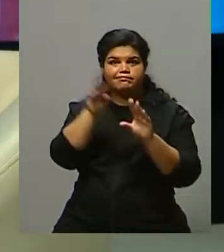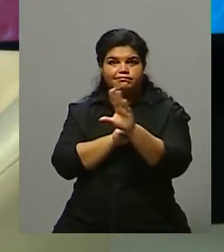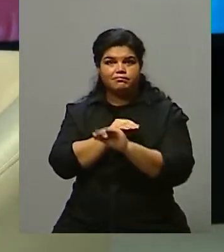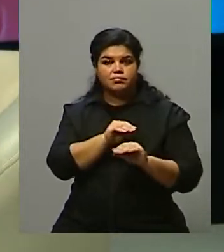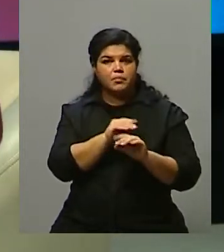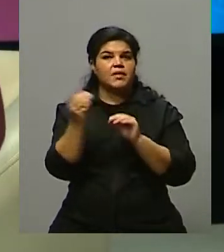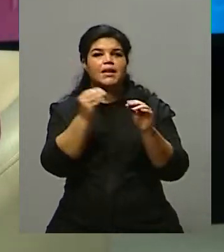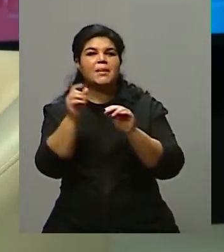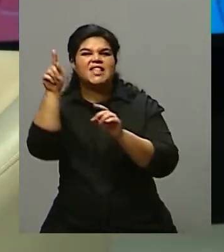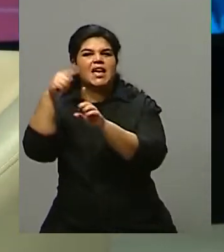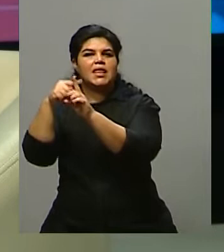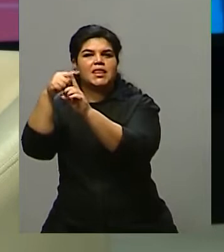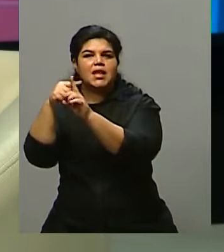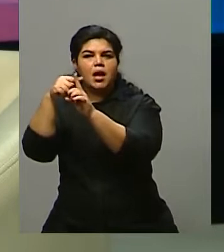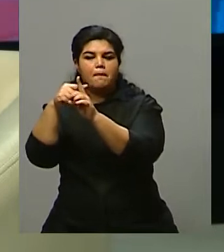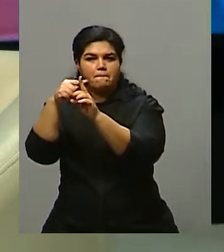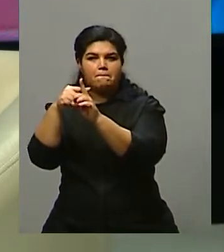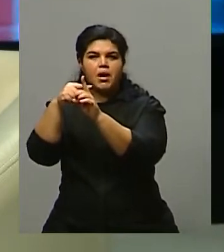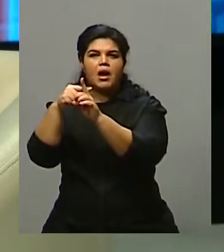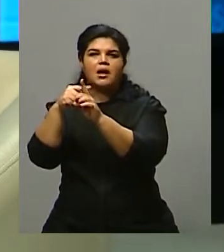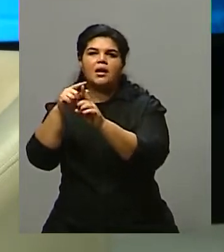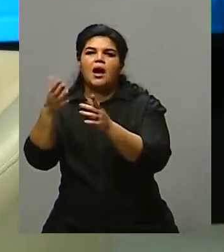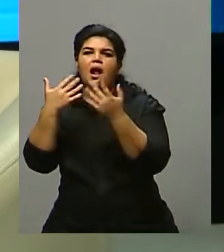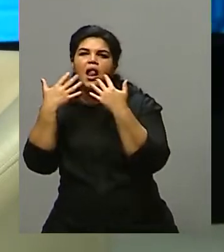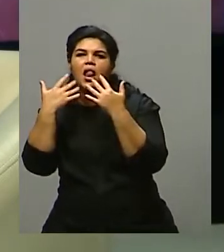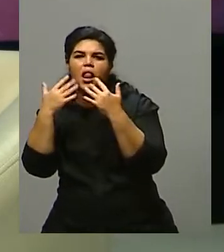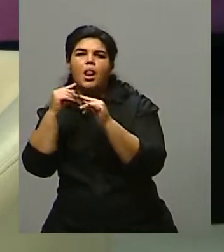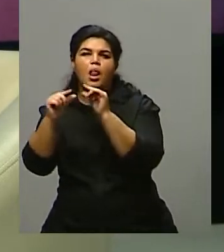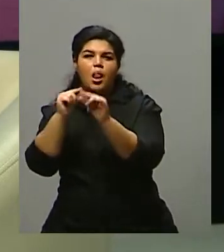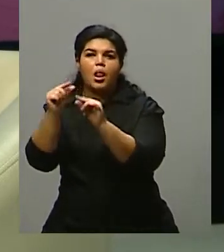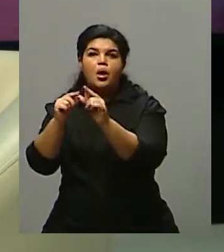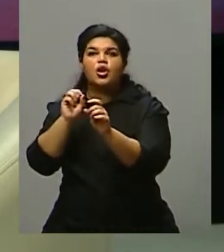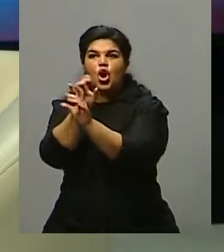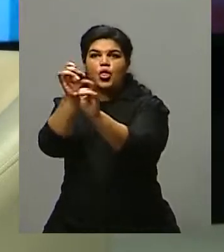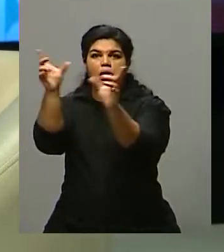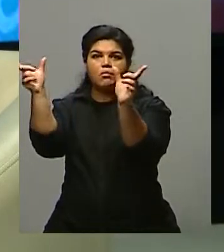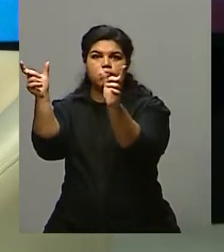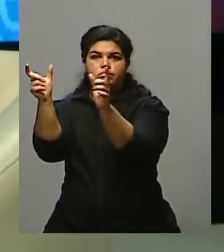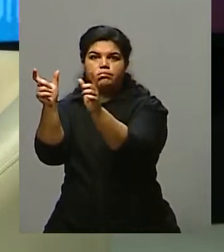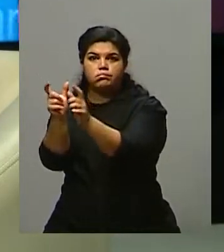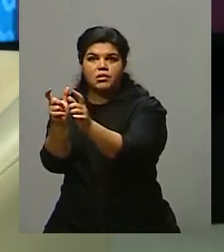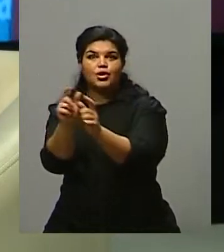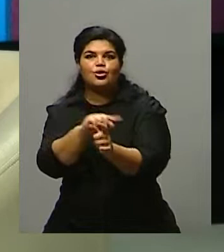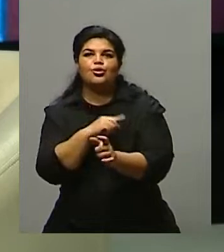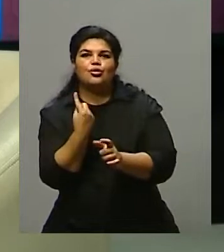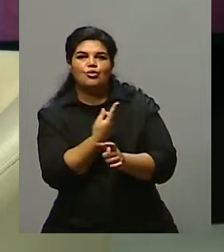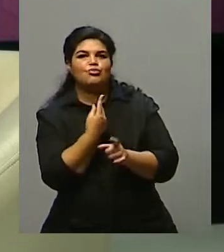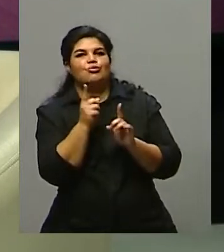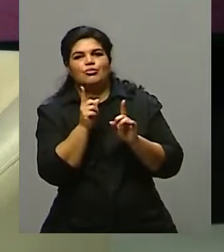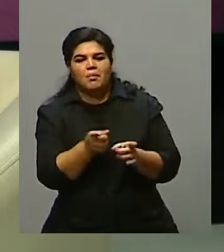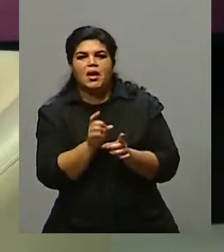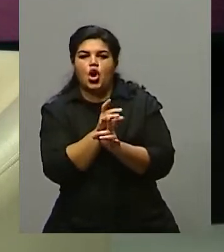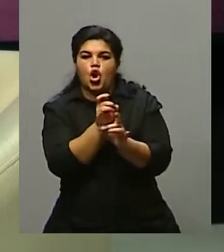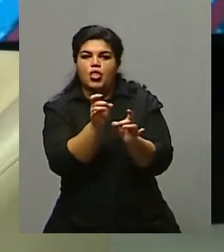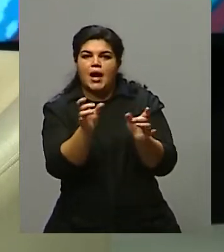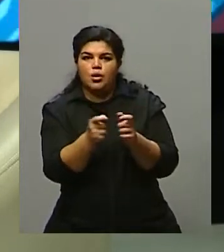más cálidos, bajando su curva de contagio, y nosotros por ahí ahora empezamos a ver este ascenso de contagios